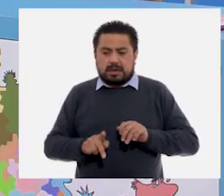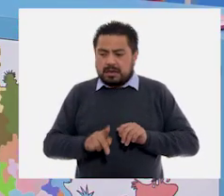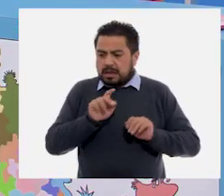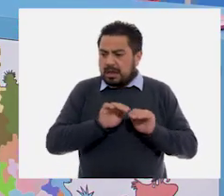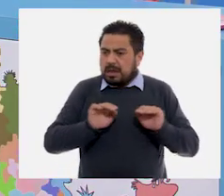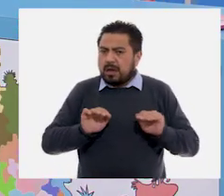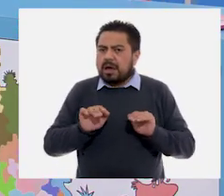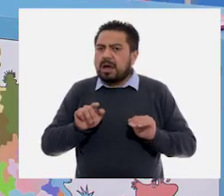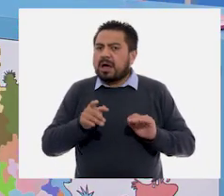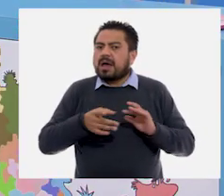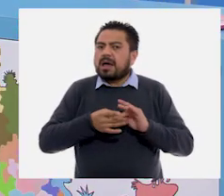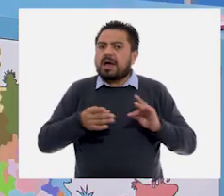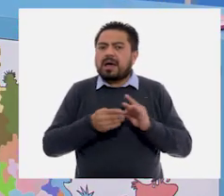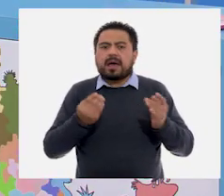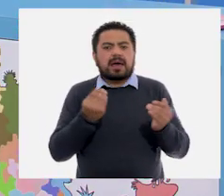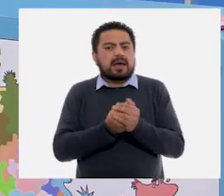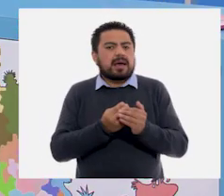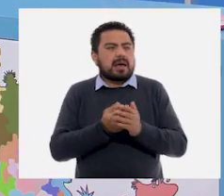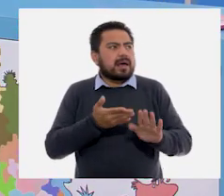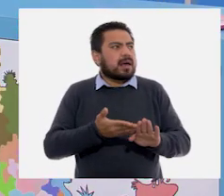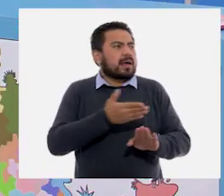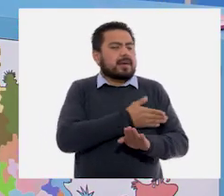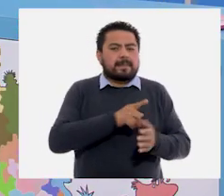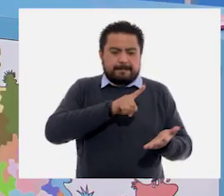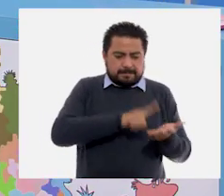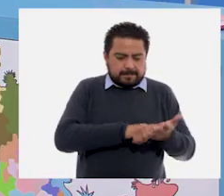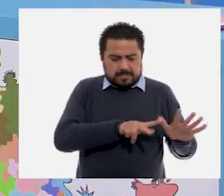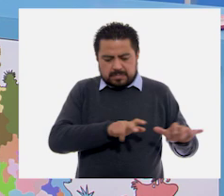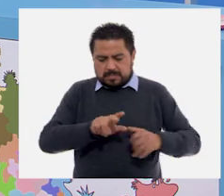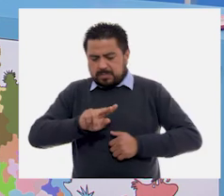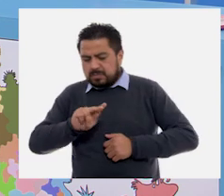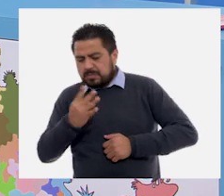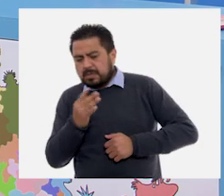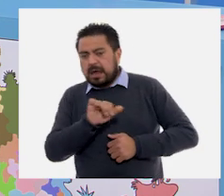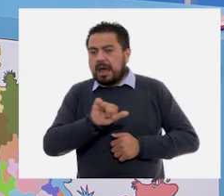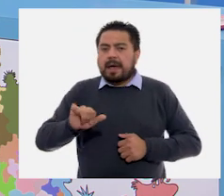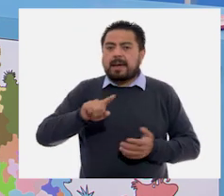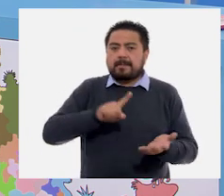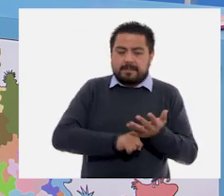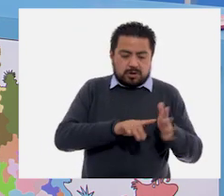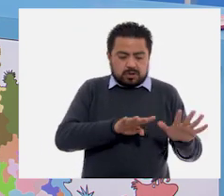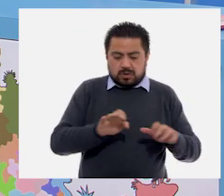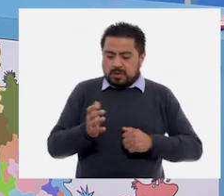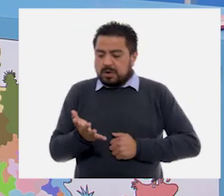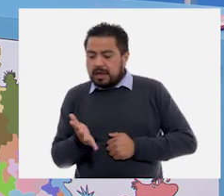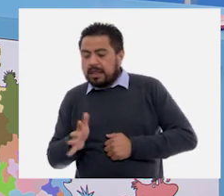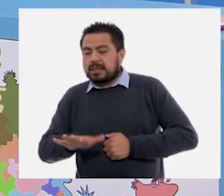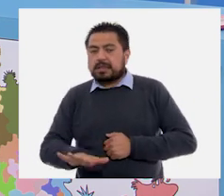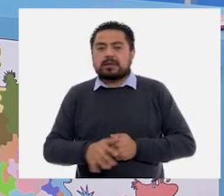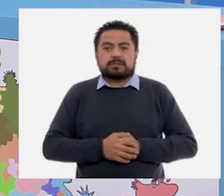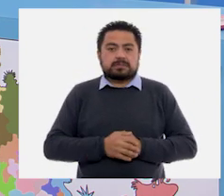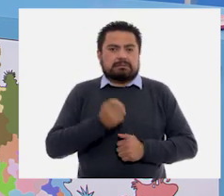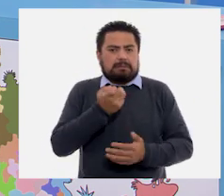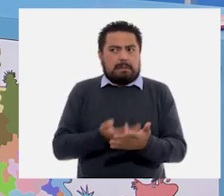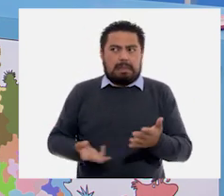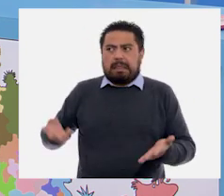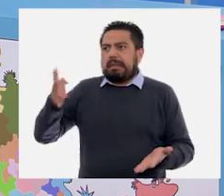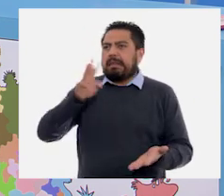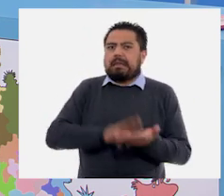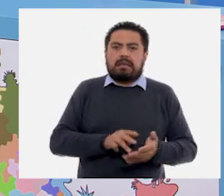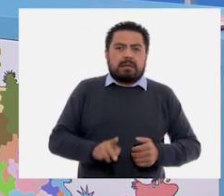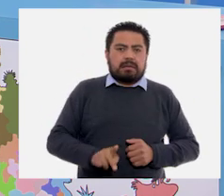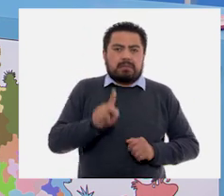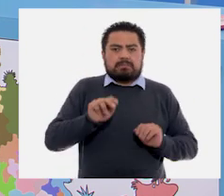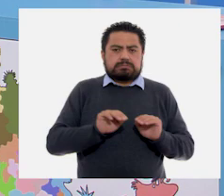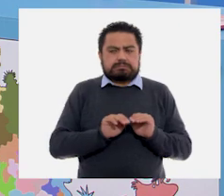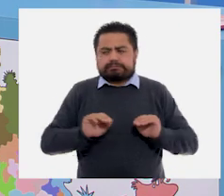ya lo habíamos comentado en otra clase. Entre 1884 y 1910 se triplicaron los kilómetros de